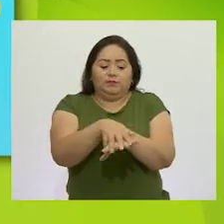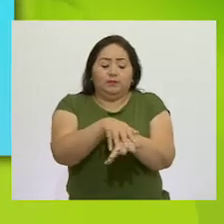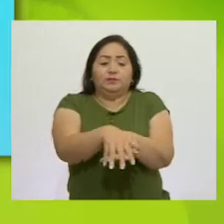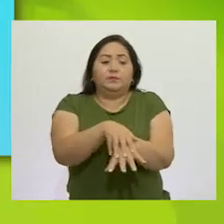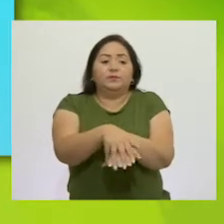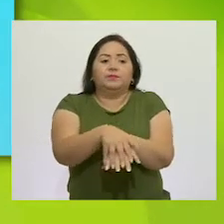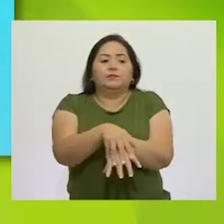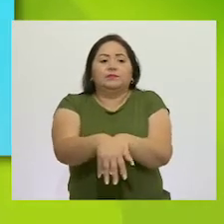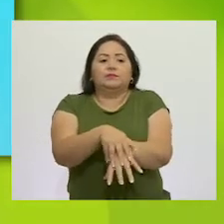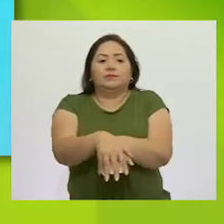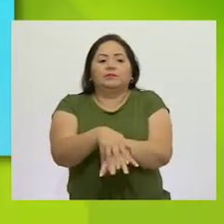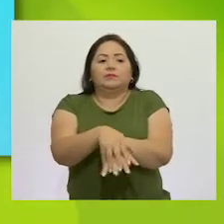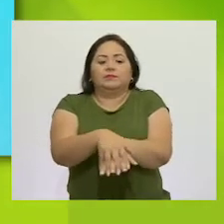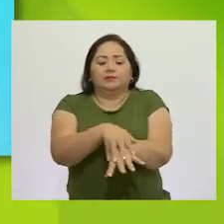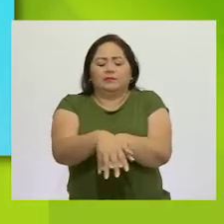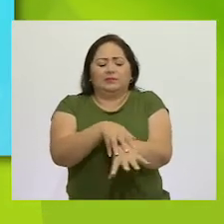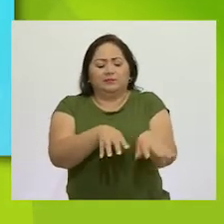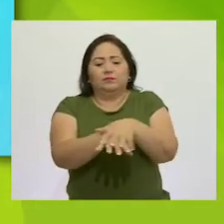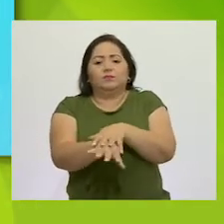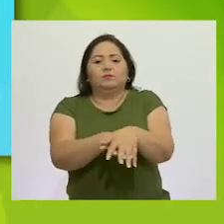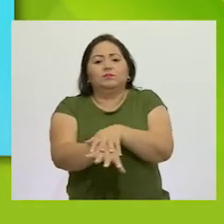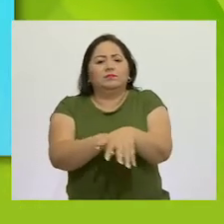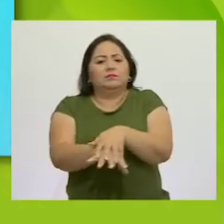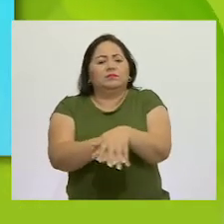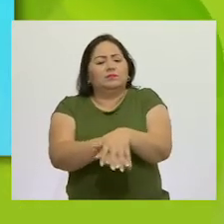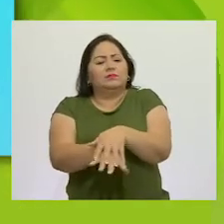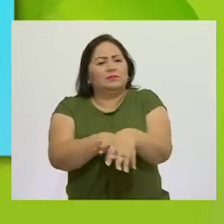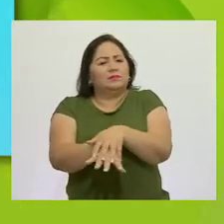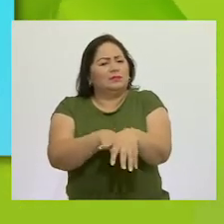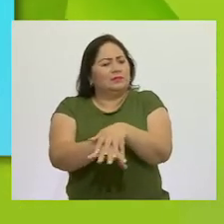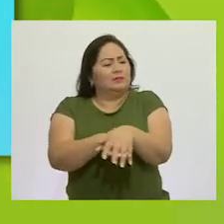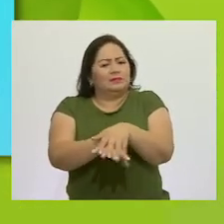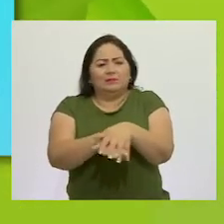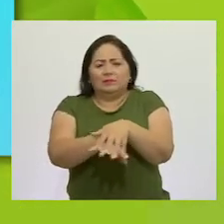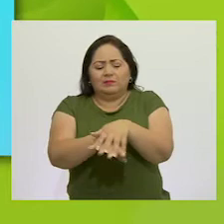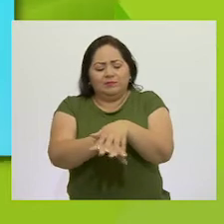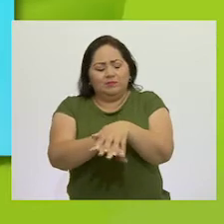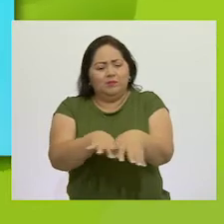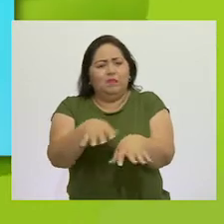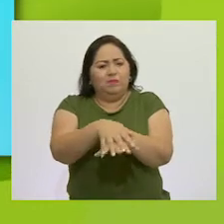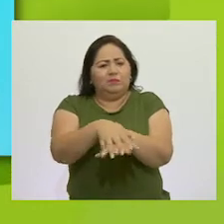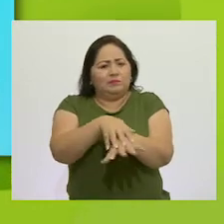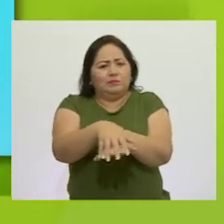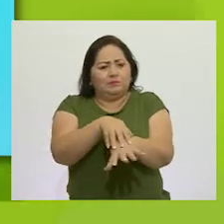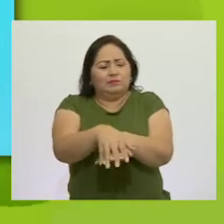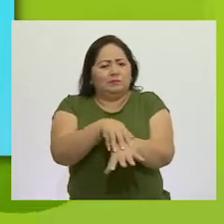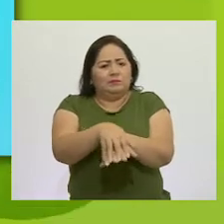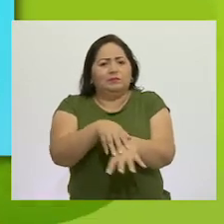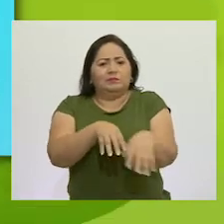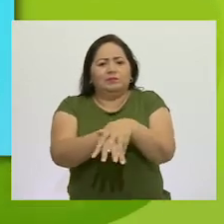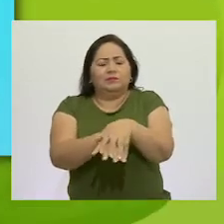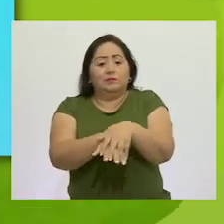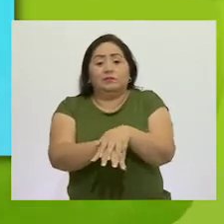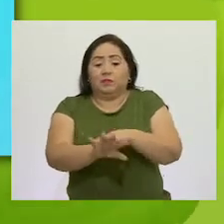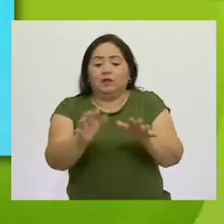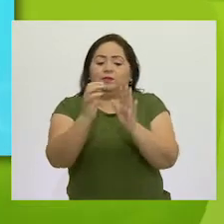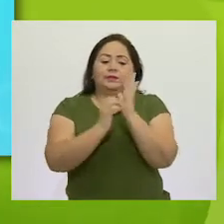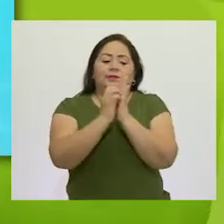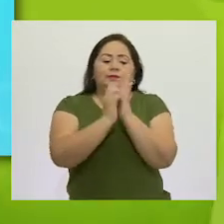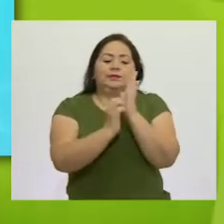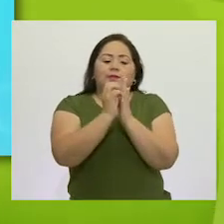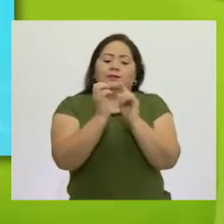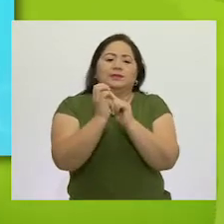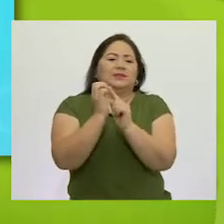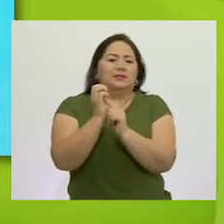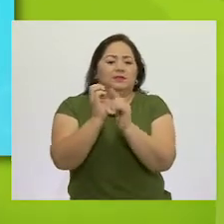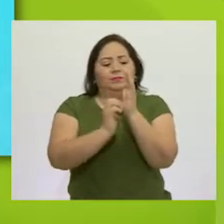otra, entrelazando los dedos. Repite lo mismo con la otra mano. Frota los dedos. Ahora haz como que